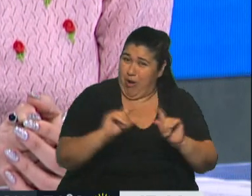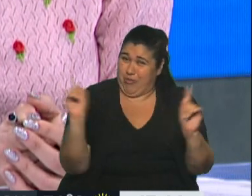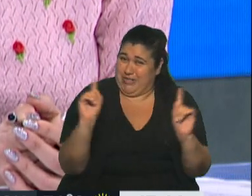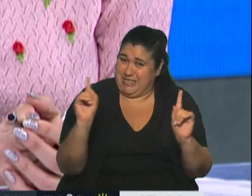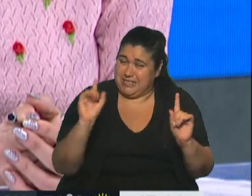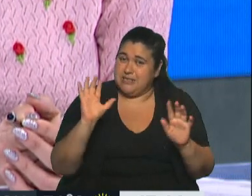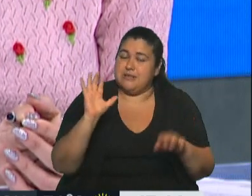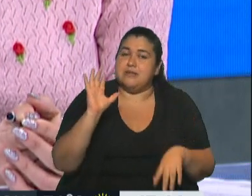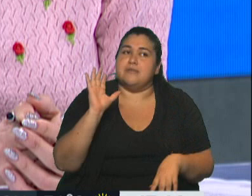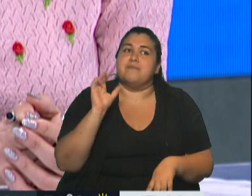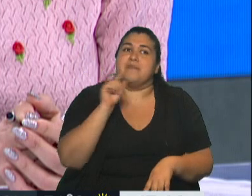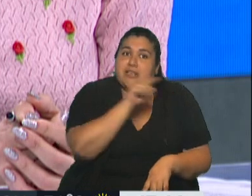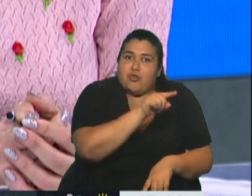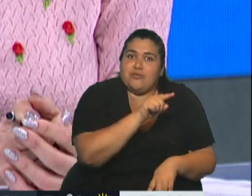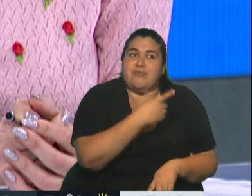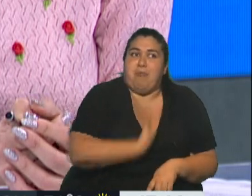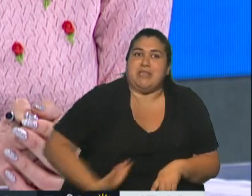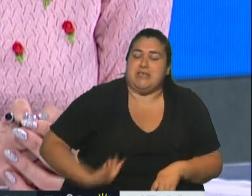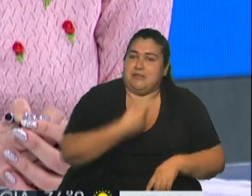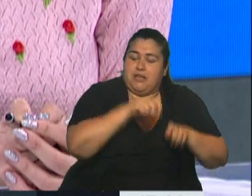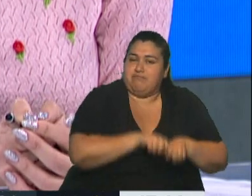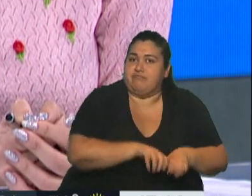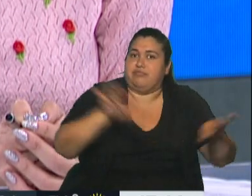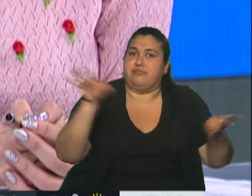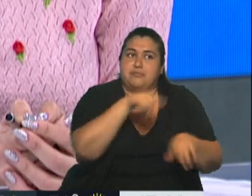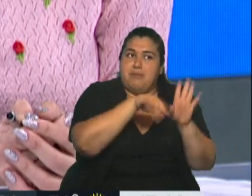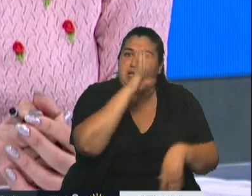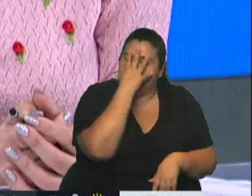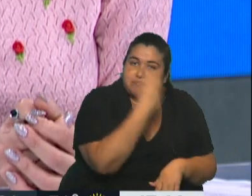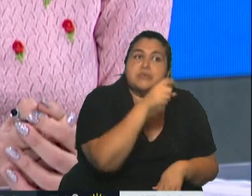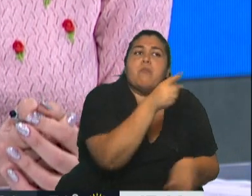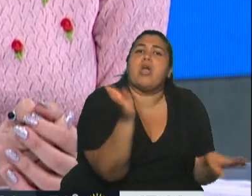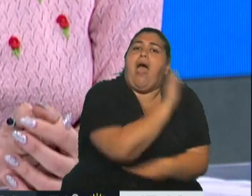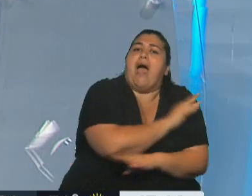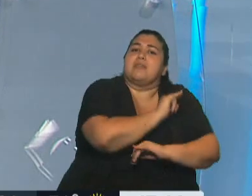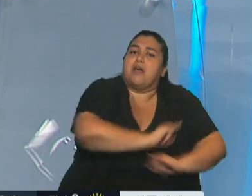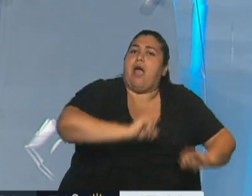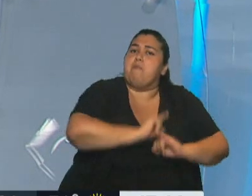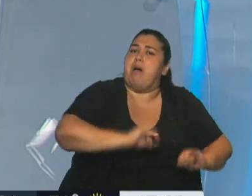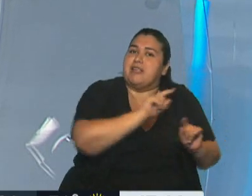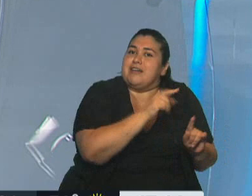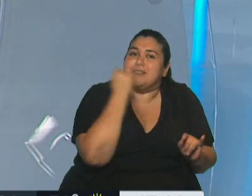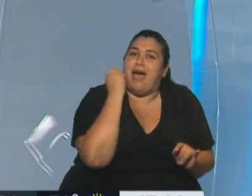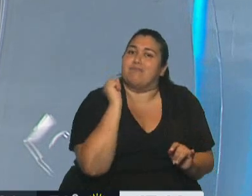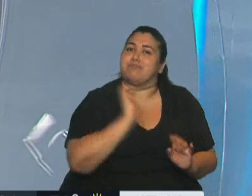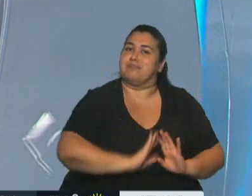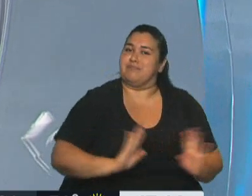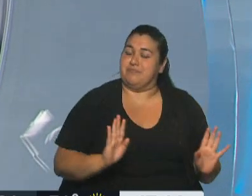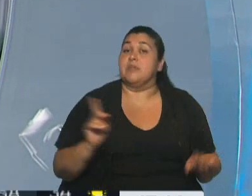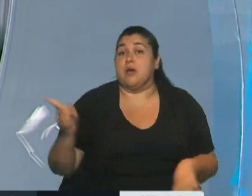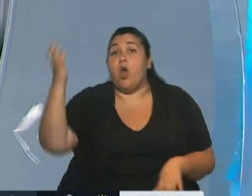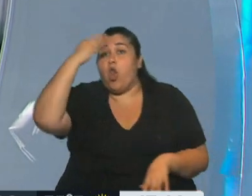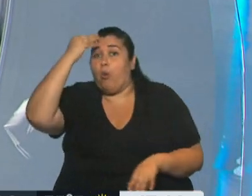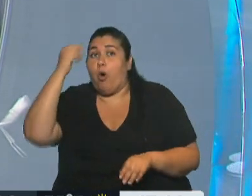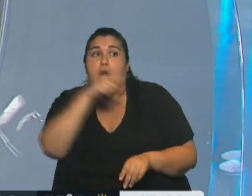cierto rating en Ecuador porque ya lo tenía en la campaña. ¿No? Bueno, es que... lo toma Noboa, ¿no? Lo toma Noboa Exacto. en estos mismos días. Exacto.